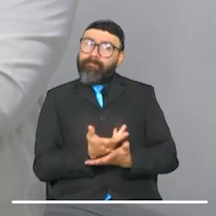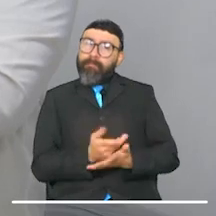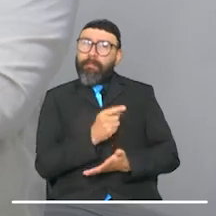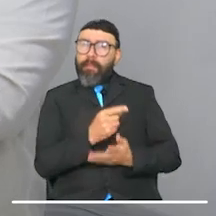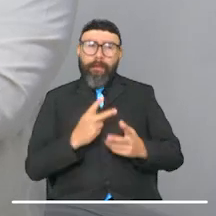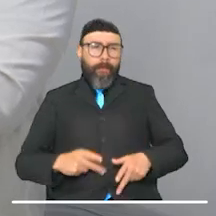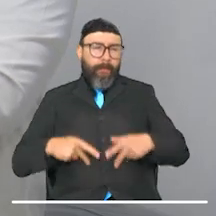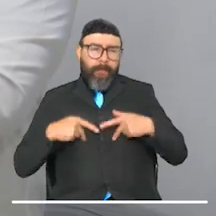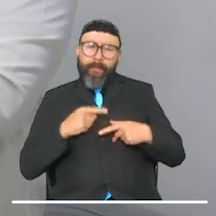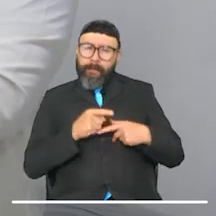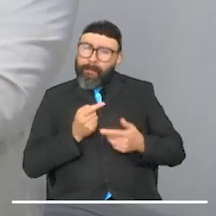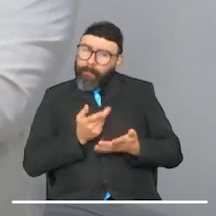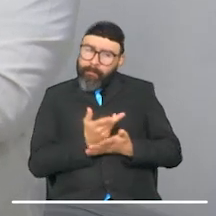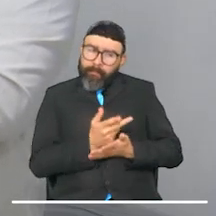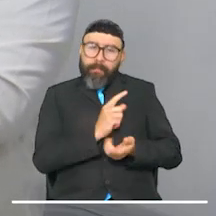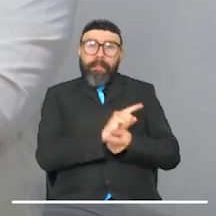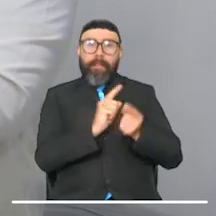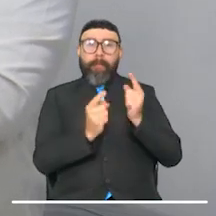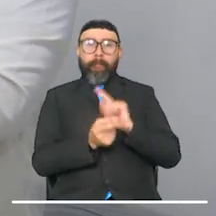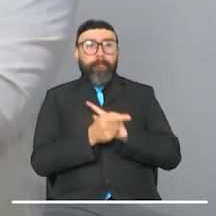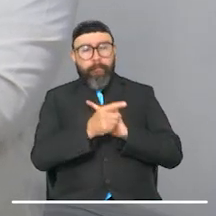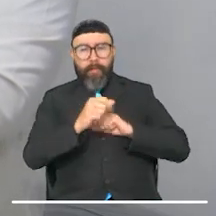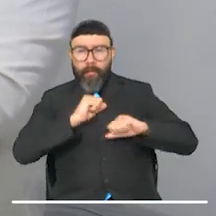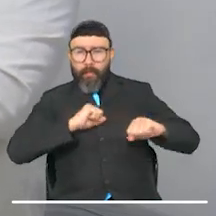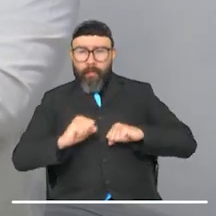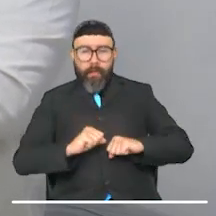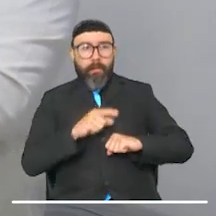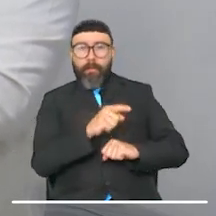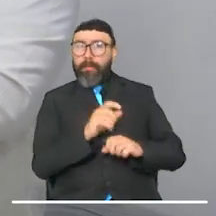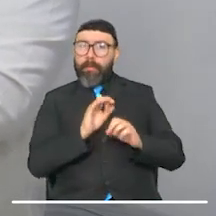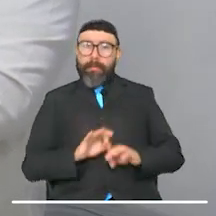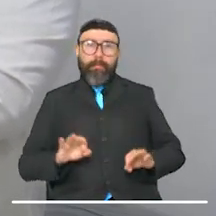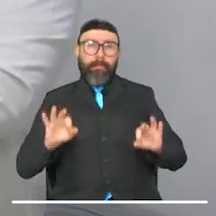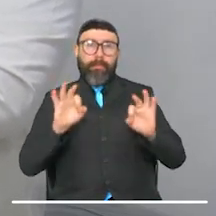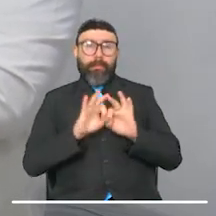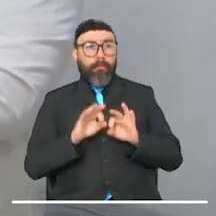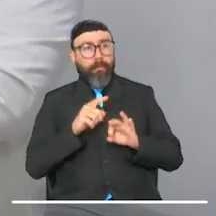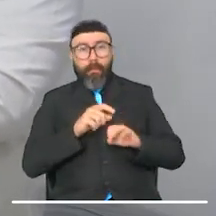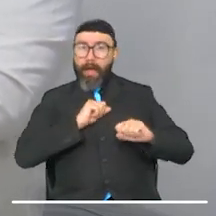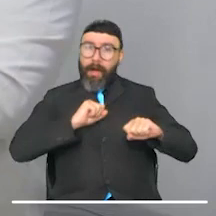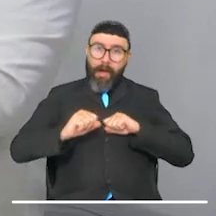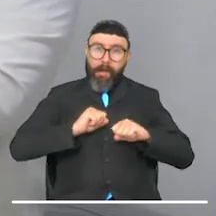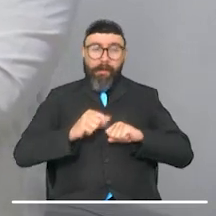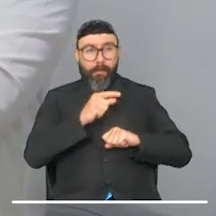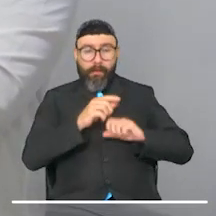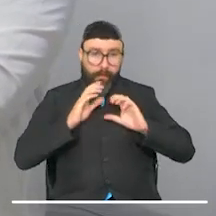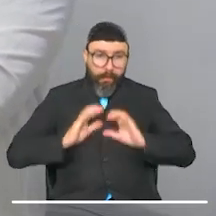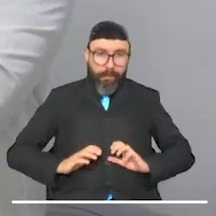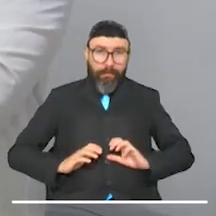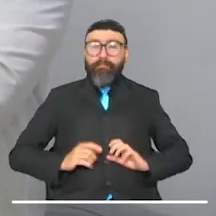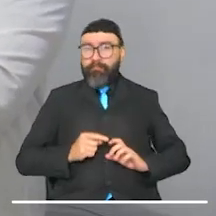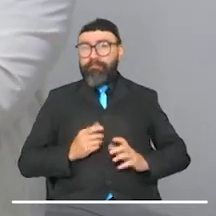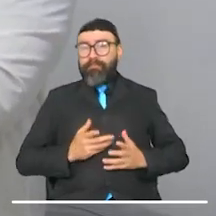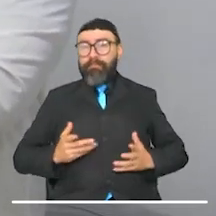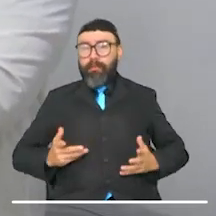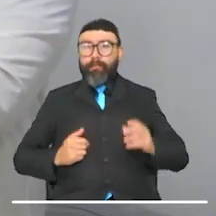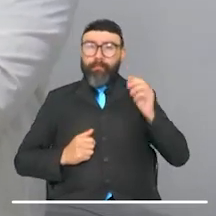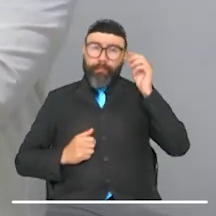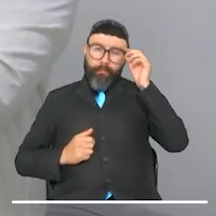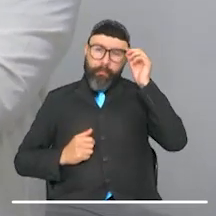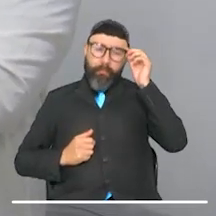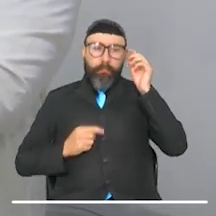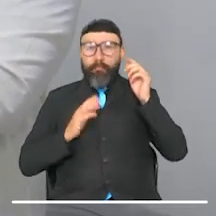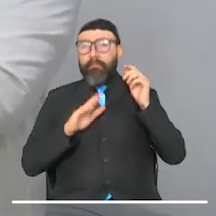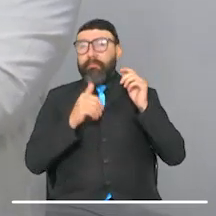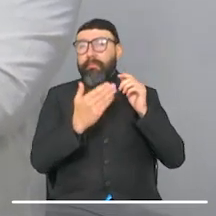de vida ejercicio y dieta importante actividad física y la dieta después está una gama amplia de